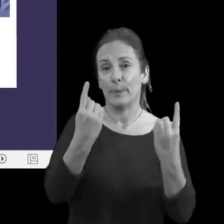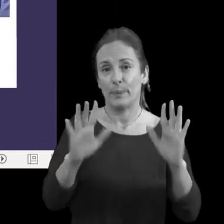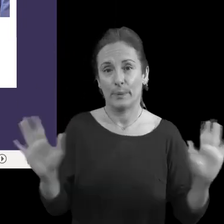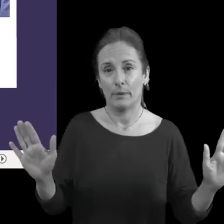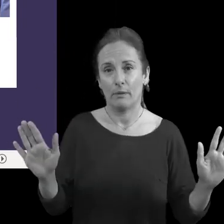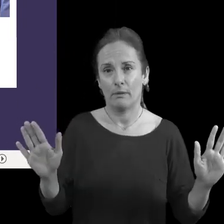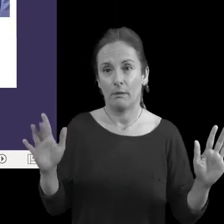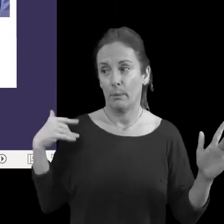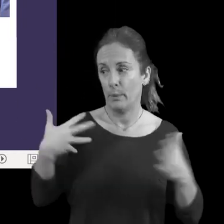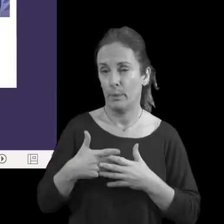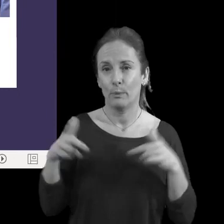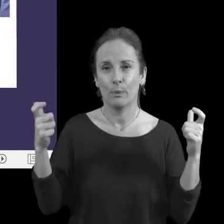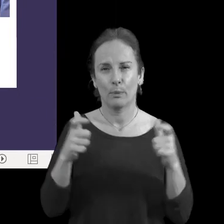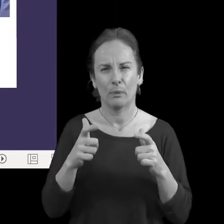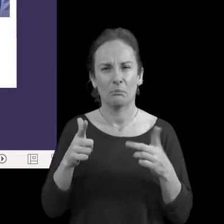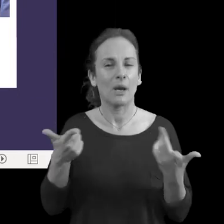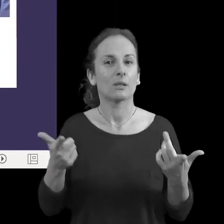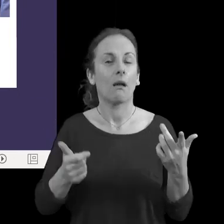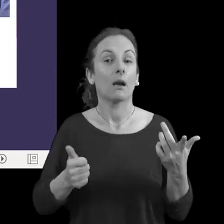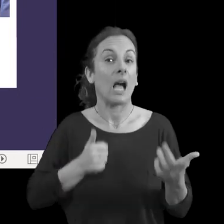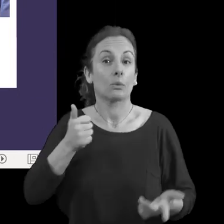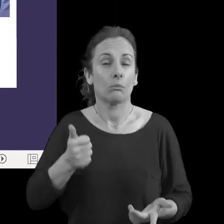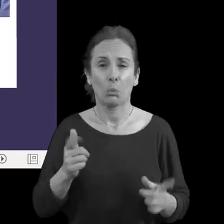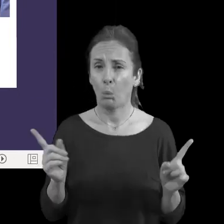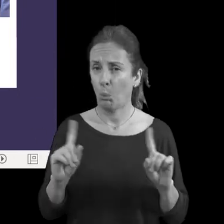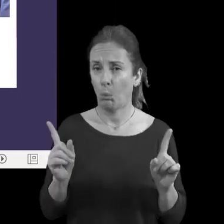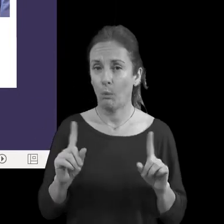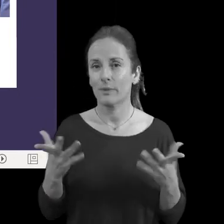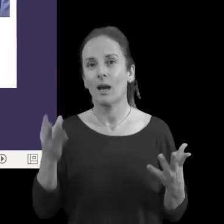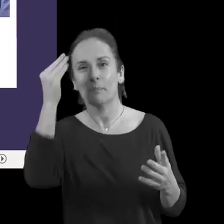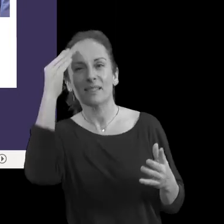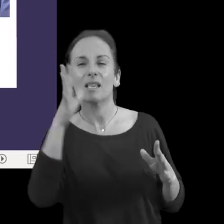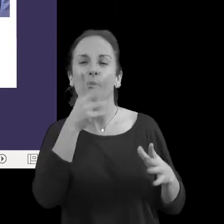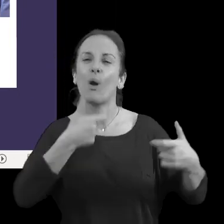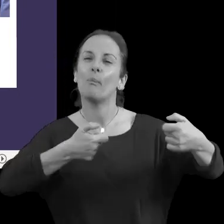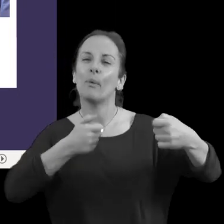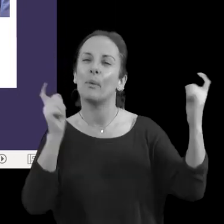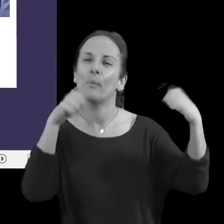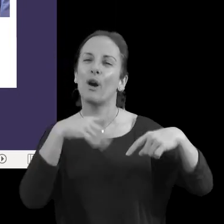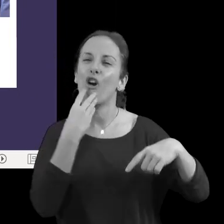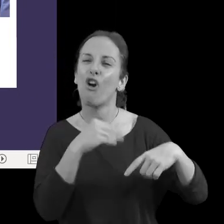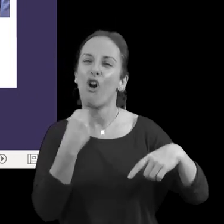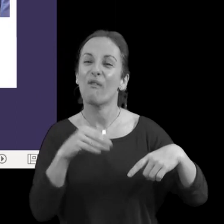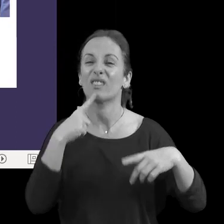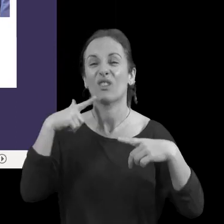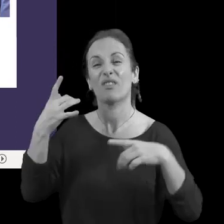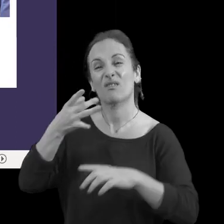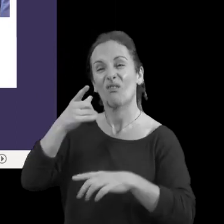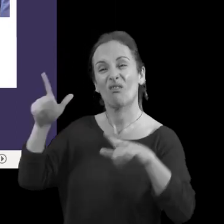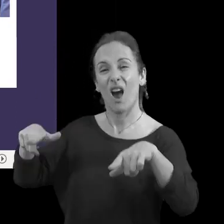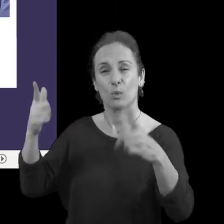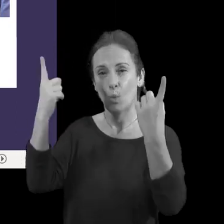esto no es una cuestión casual. Alguien puede pensar que, bueno, que ahora la gente se encuentra más por las aplicaciones, la gente más joven, pero yo creo que no es solo,